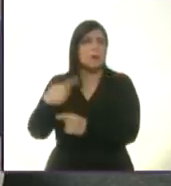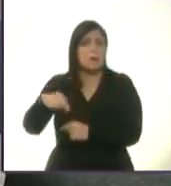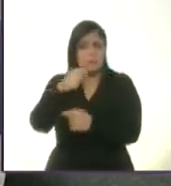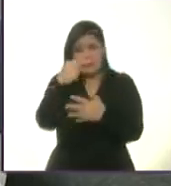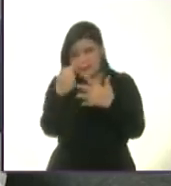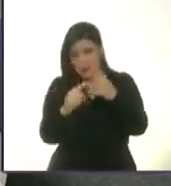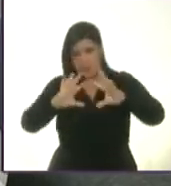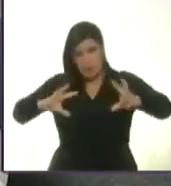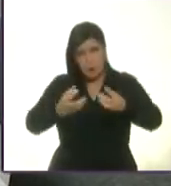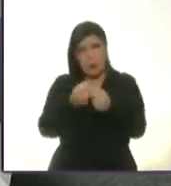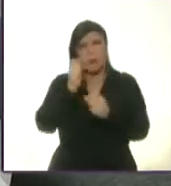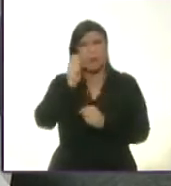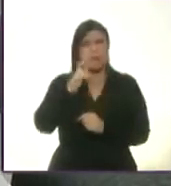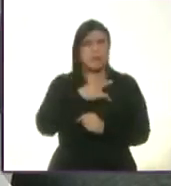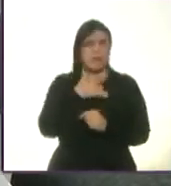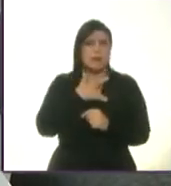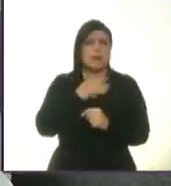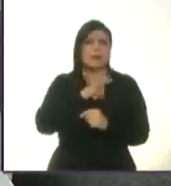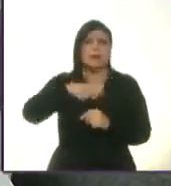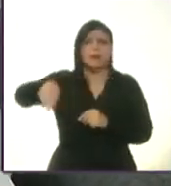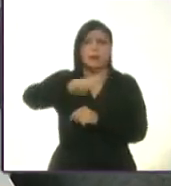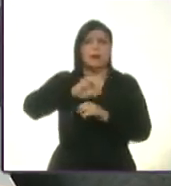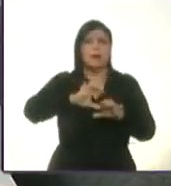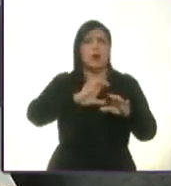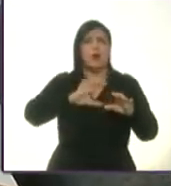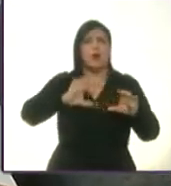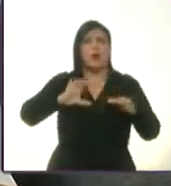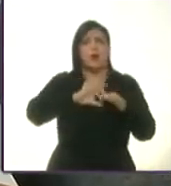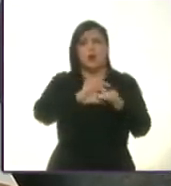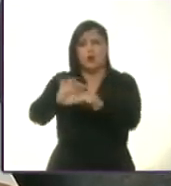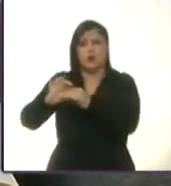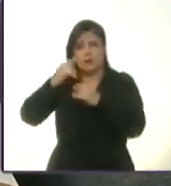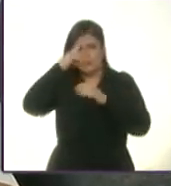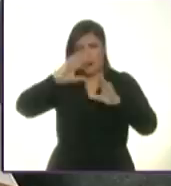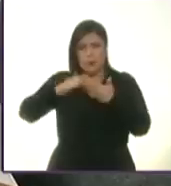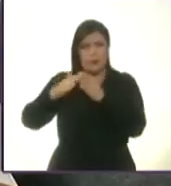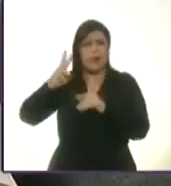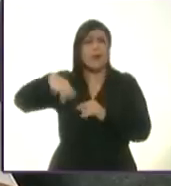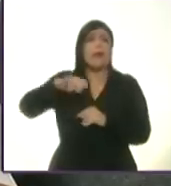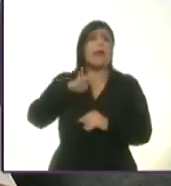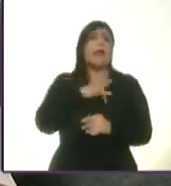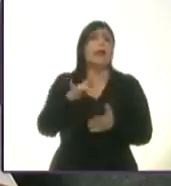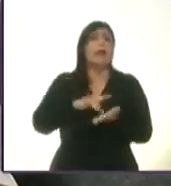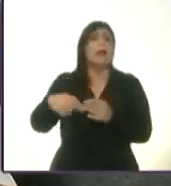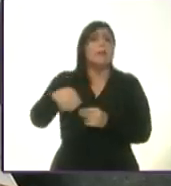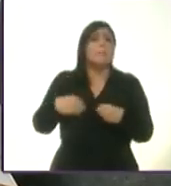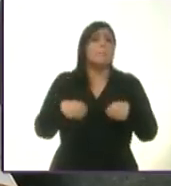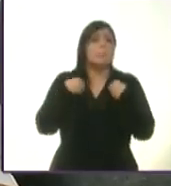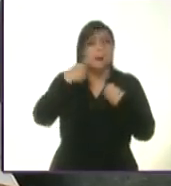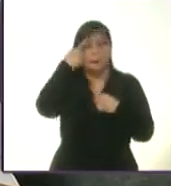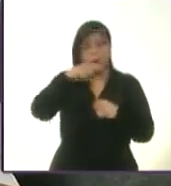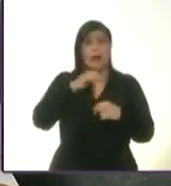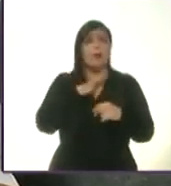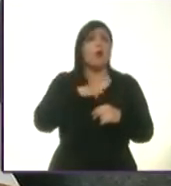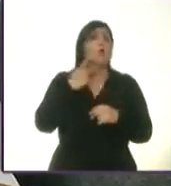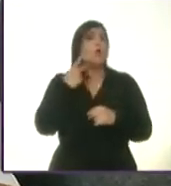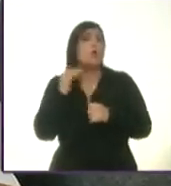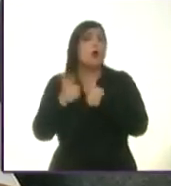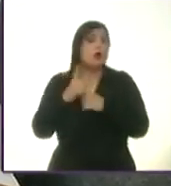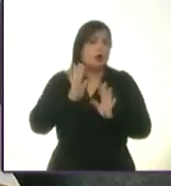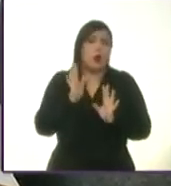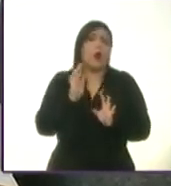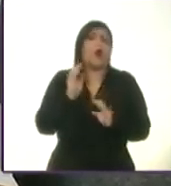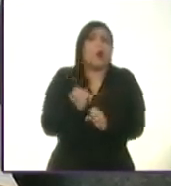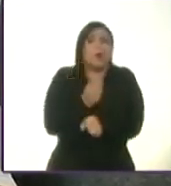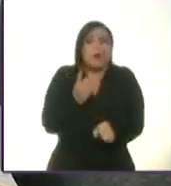precisamente a la comunidad la gente vive no por la afiliación política siempre por las oportunidades que da un lugar para vivir